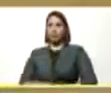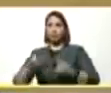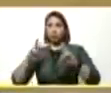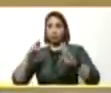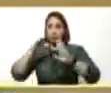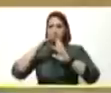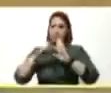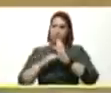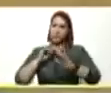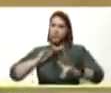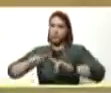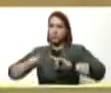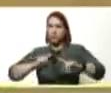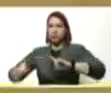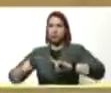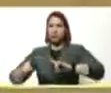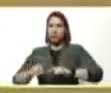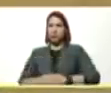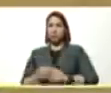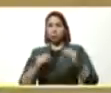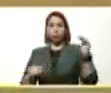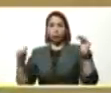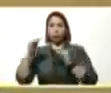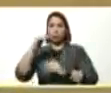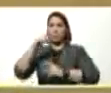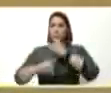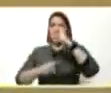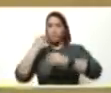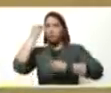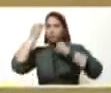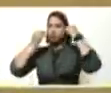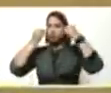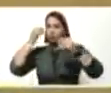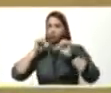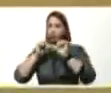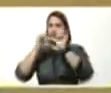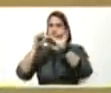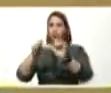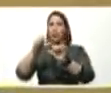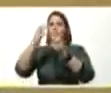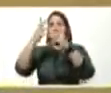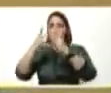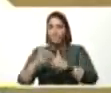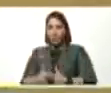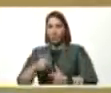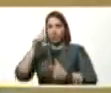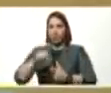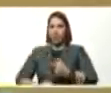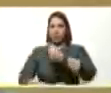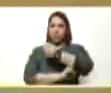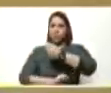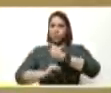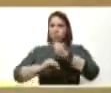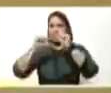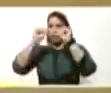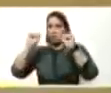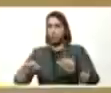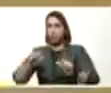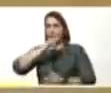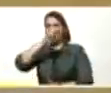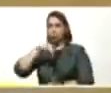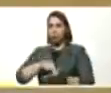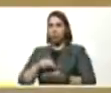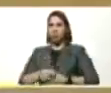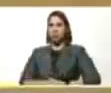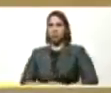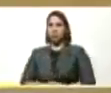de acción que resaltan la planificación y el seguimiento, la productividad y la sostenibilidad del Sistema Nacional